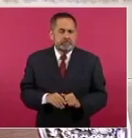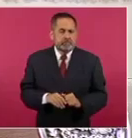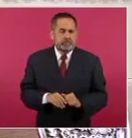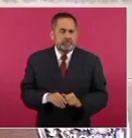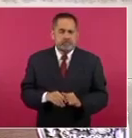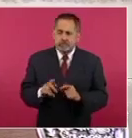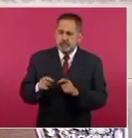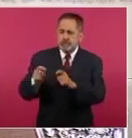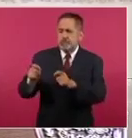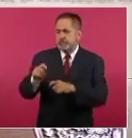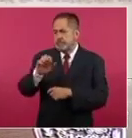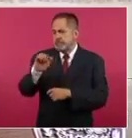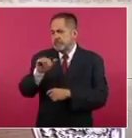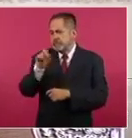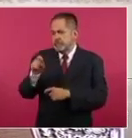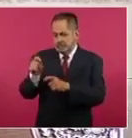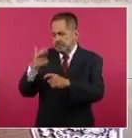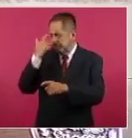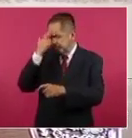ejidatarios o a